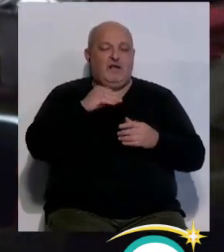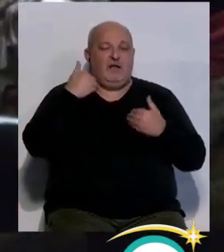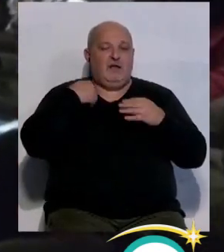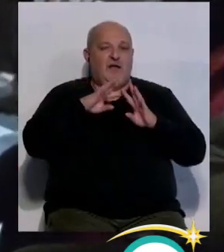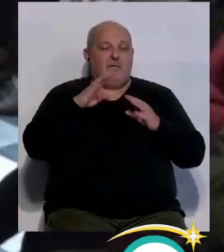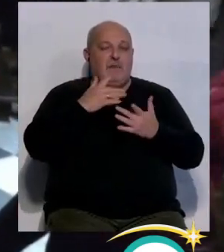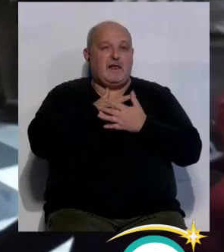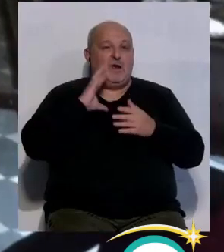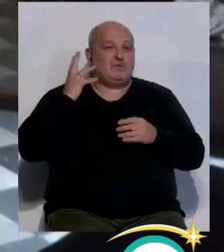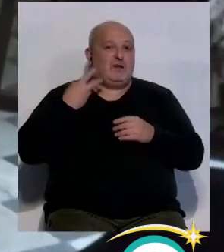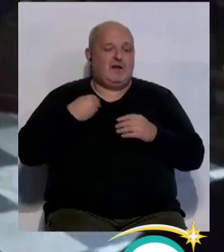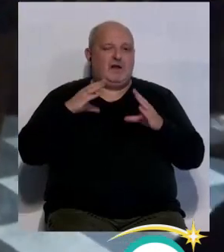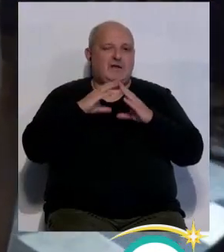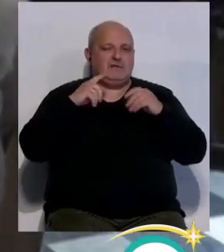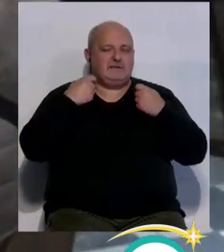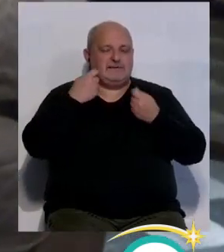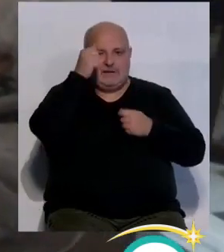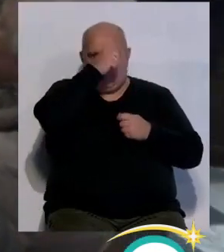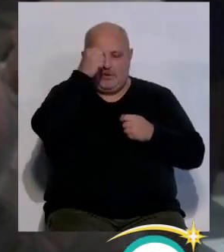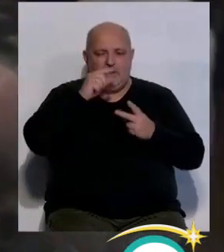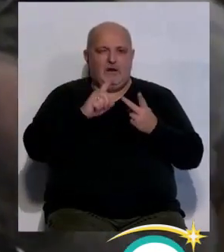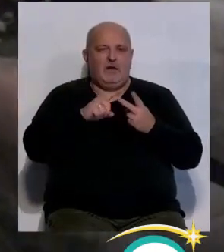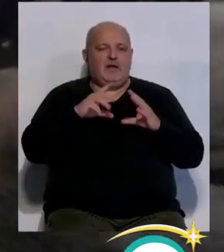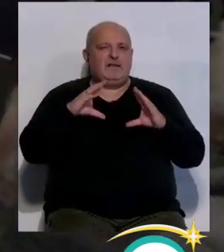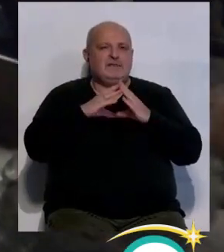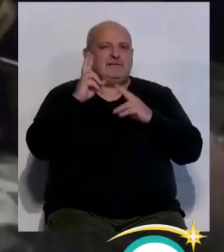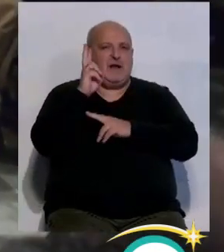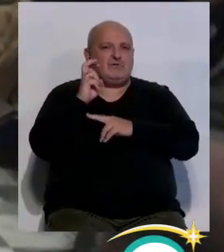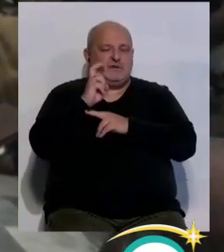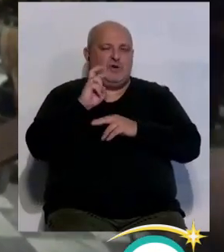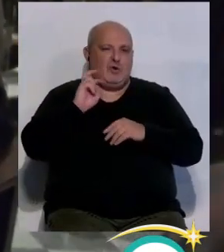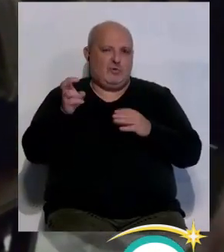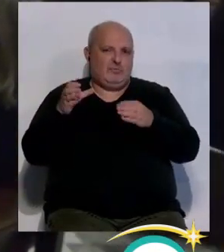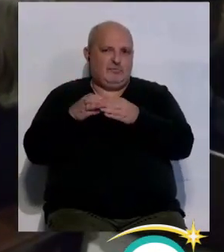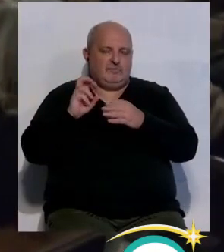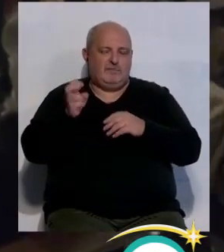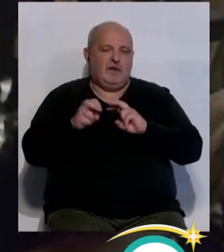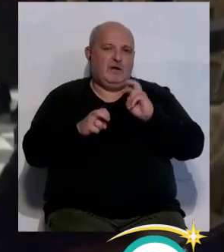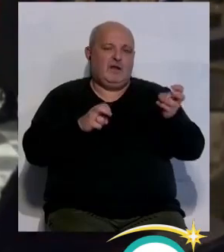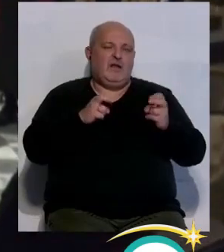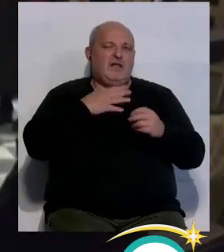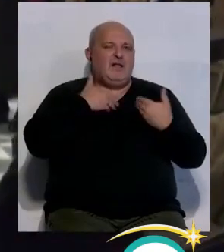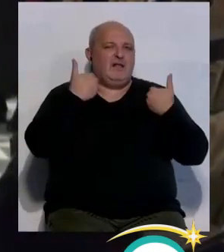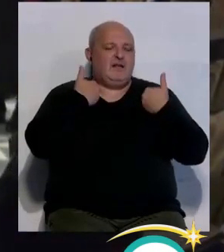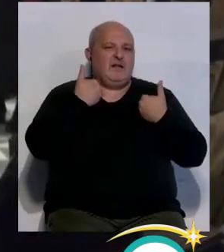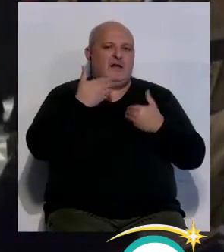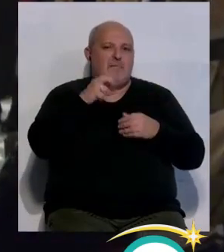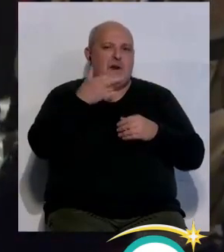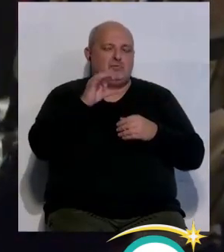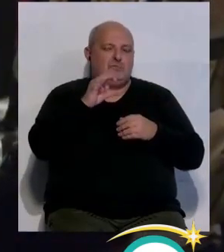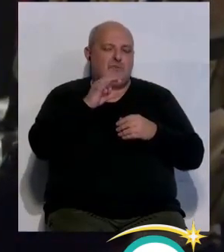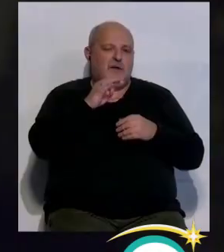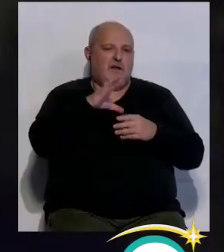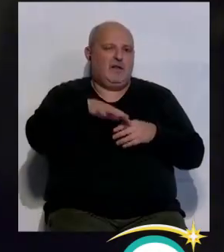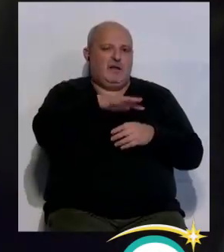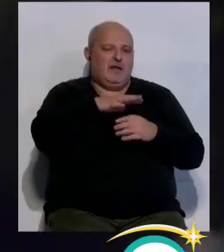María Auxiliadora en el Convento de Santo Domingo, en la Iglesia de San José la Camerata Liseto Tempo, la formación Sparus